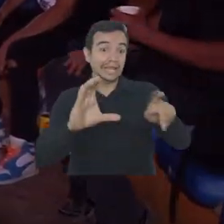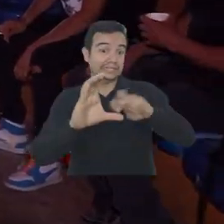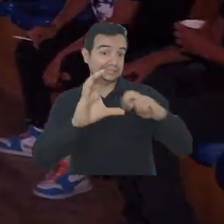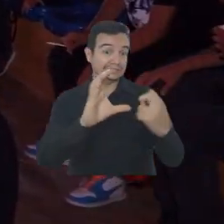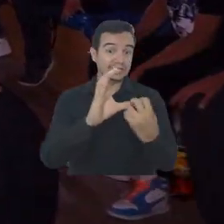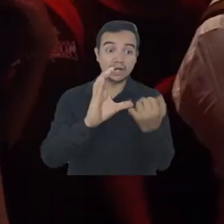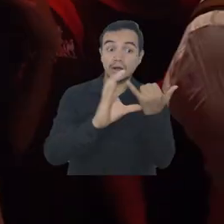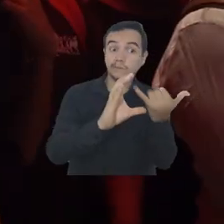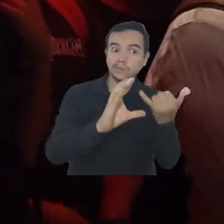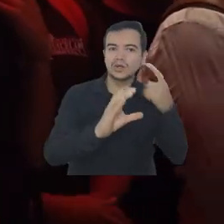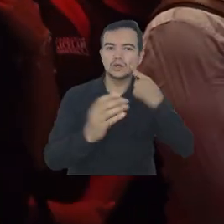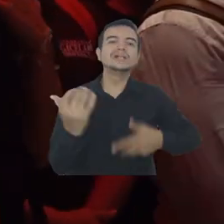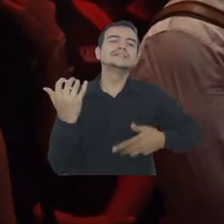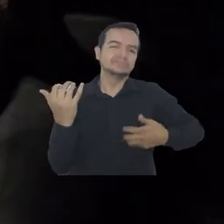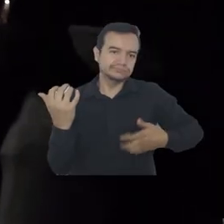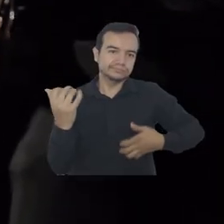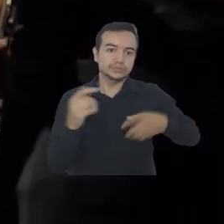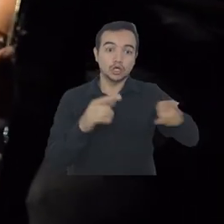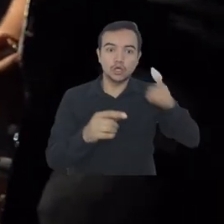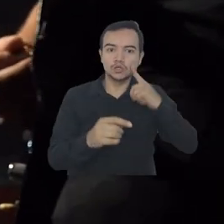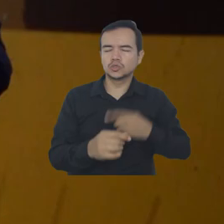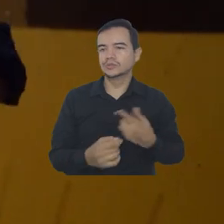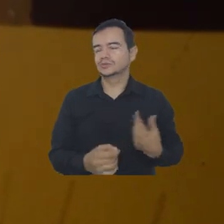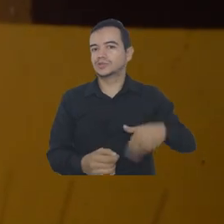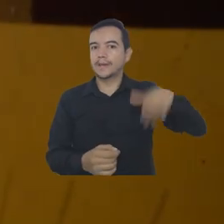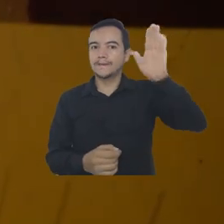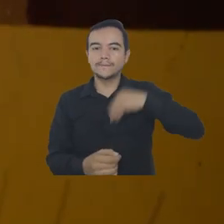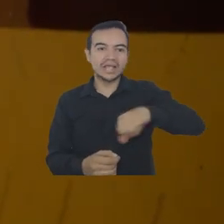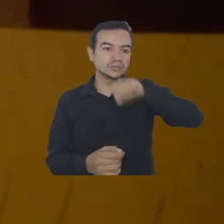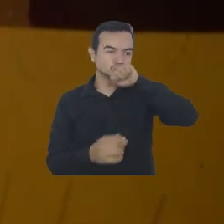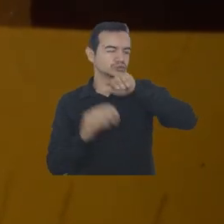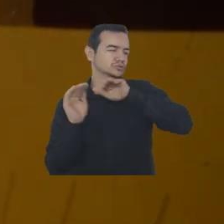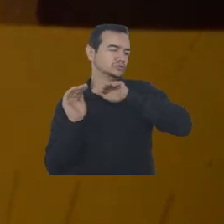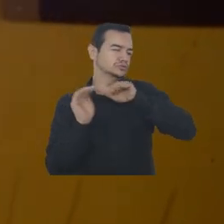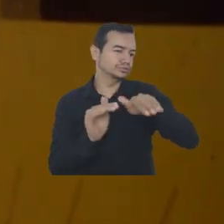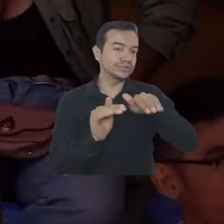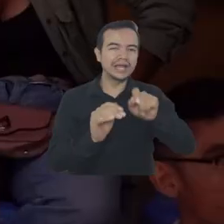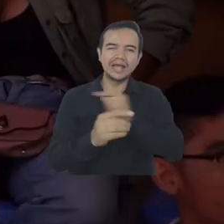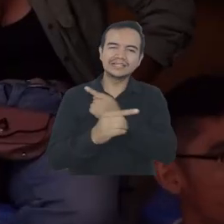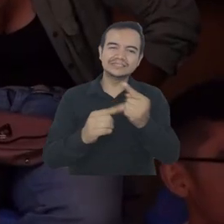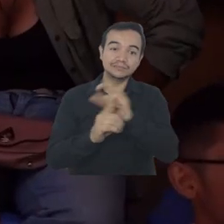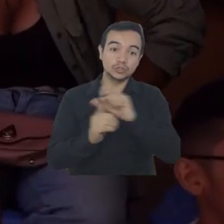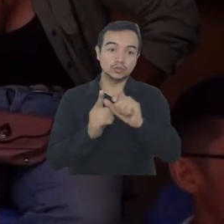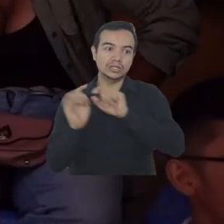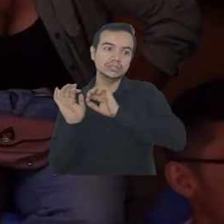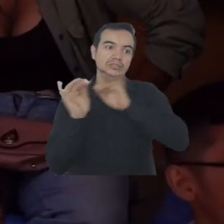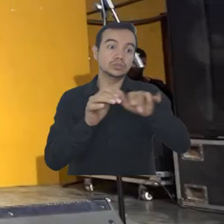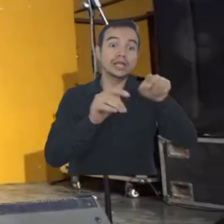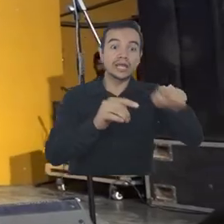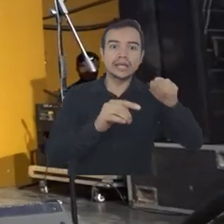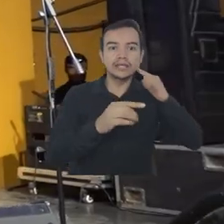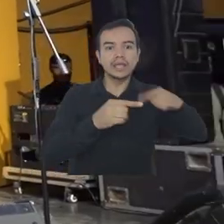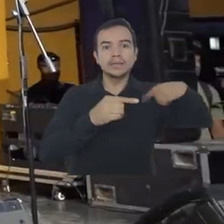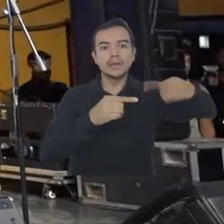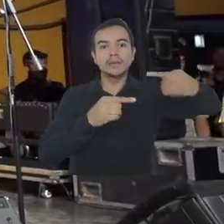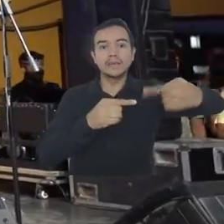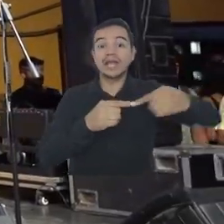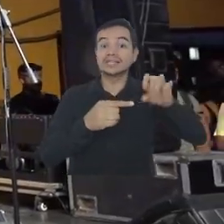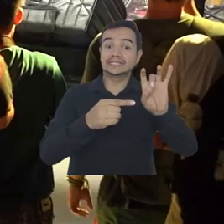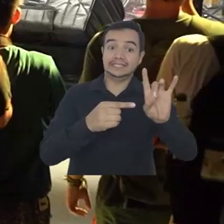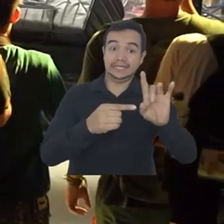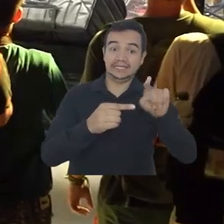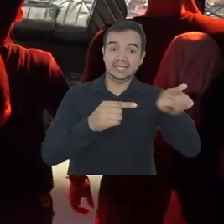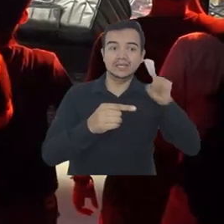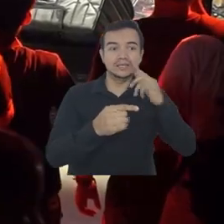el hemiciclo cultural se disfrutaba el Rock Fest, uno de los eventos preferidos durante la Semana Cultural y que en su 15ª